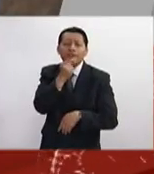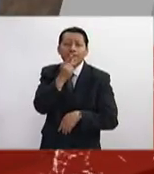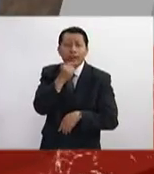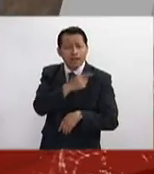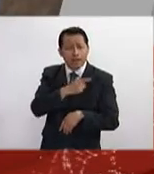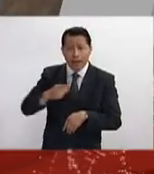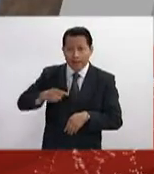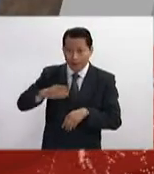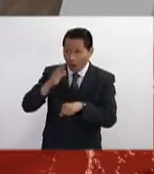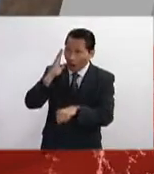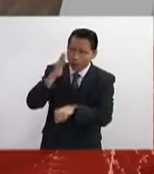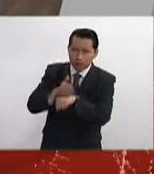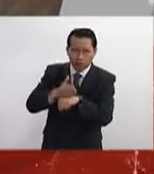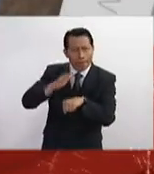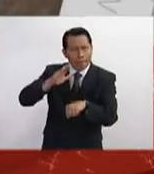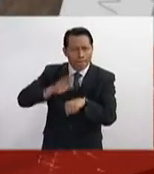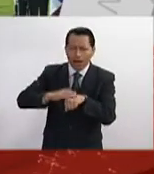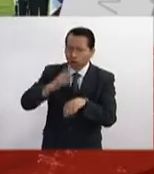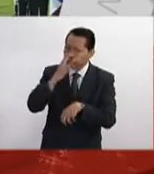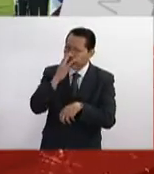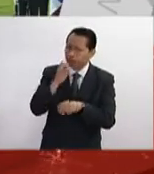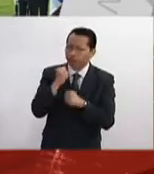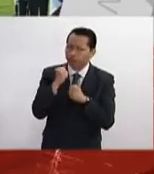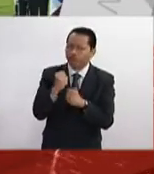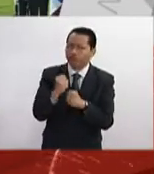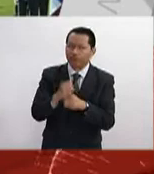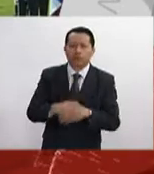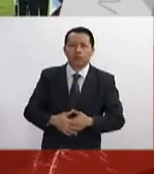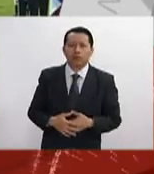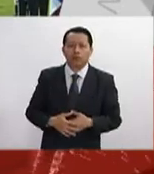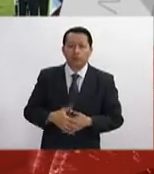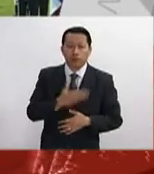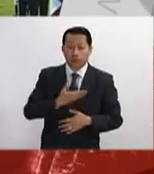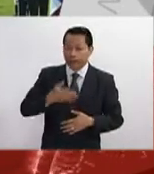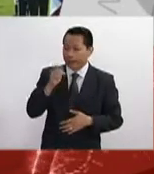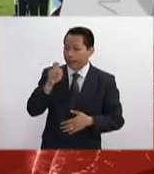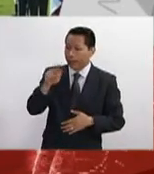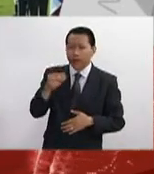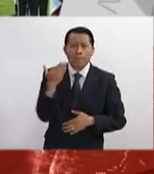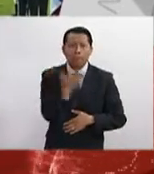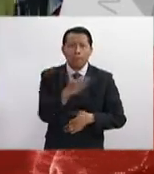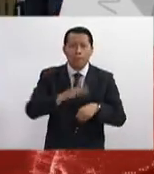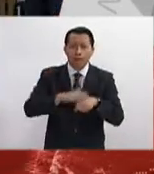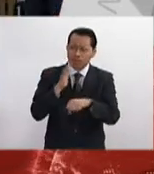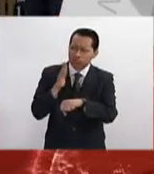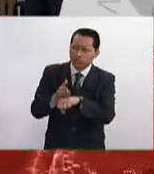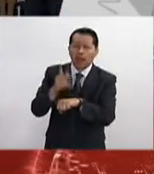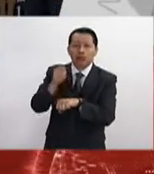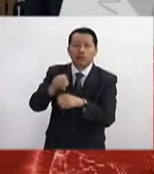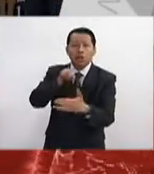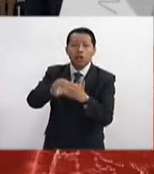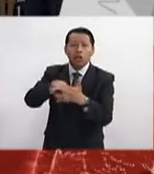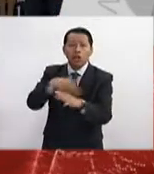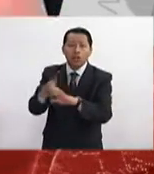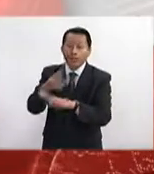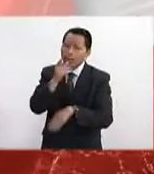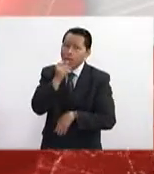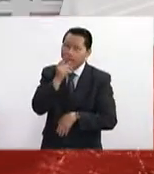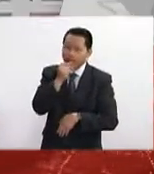las sanciones correspondientes. El presidente Enrique Peña Nieto pide penas más severas a quienes asesinen a